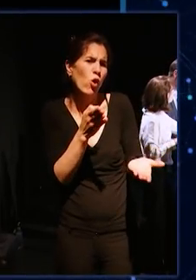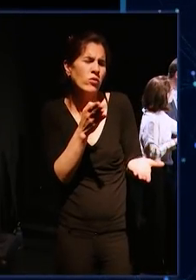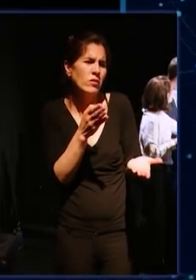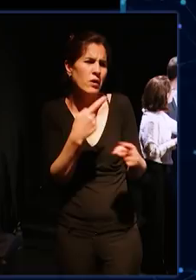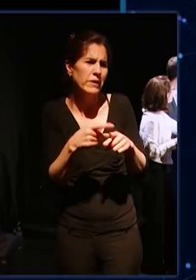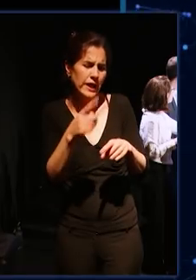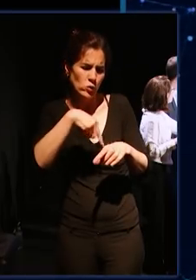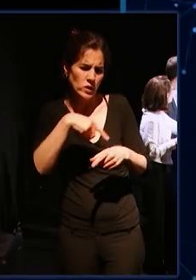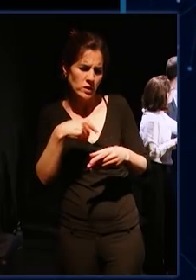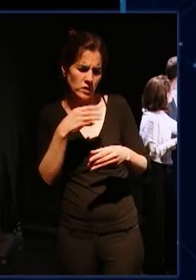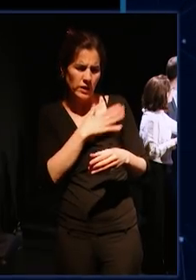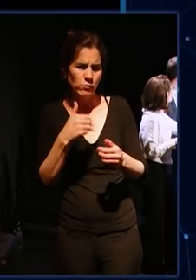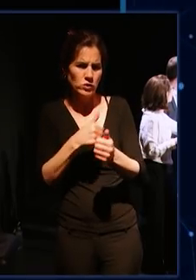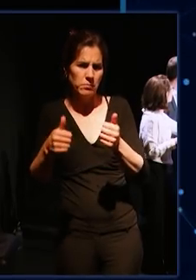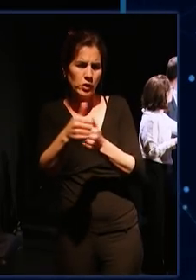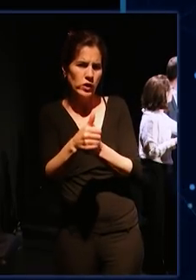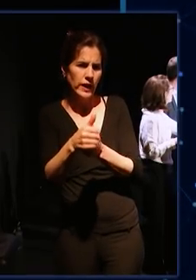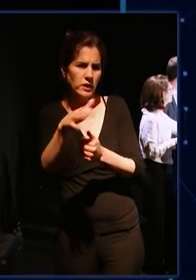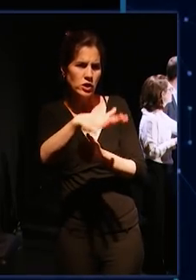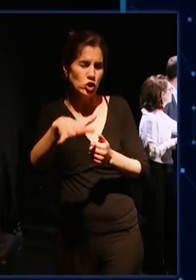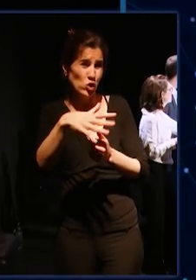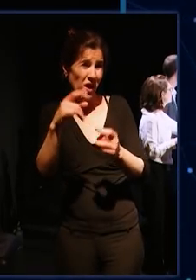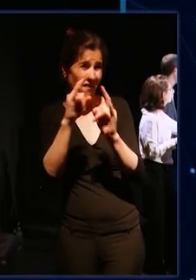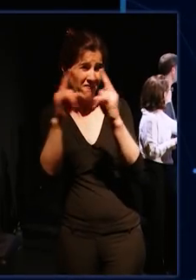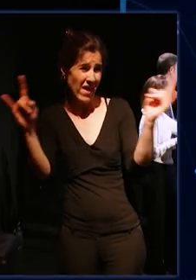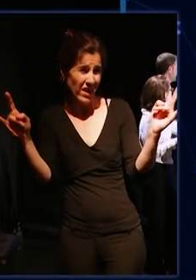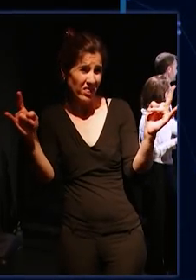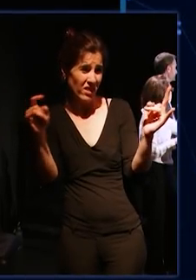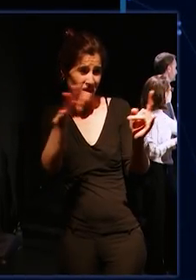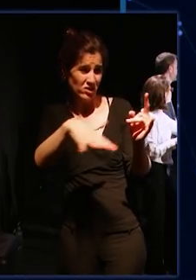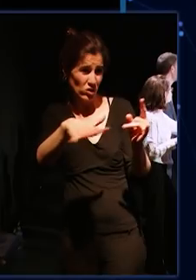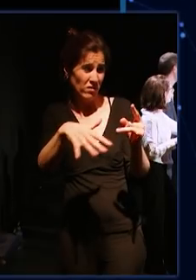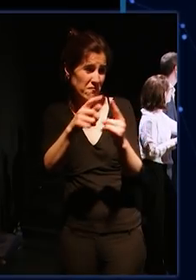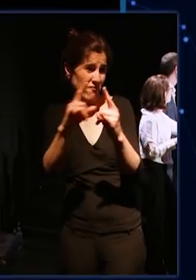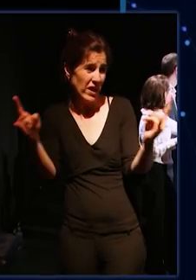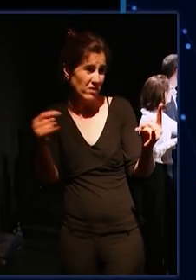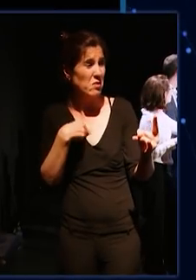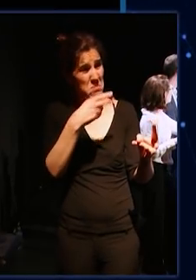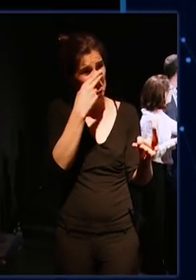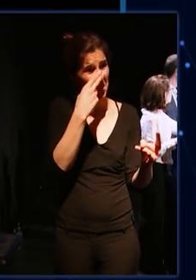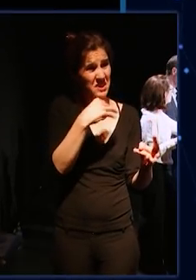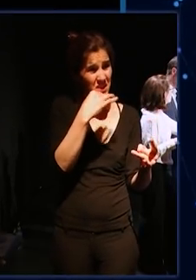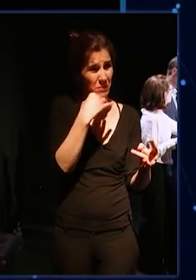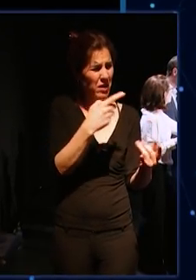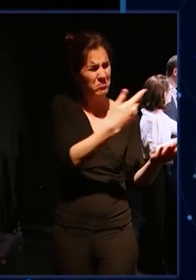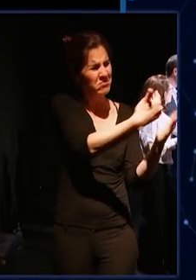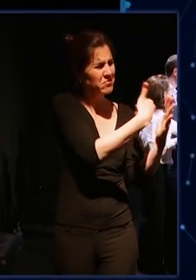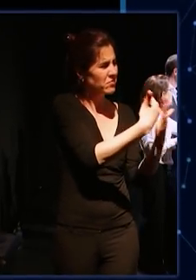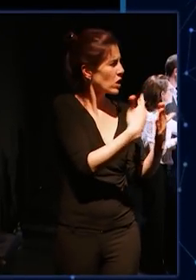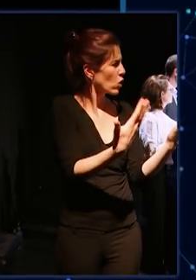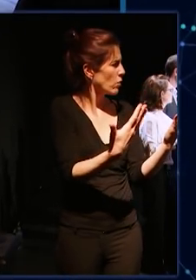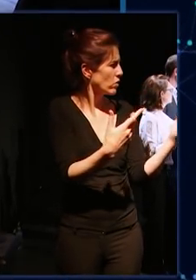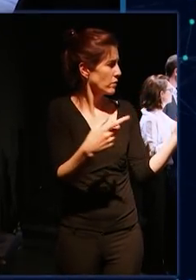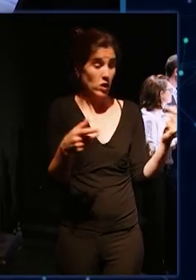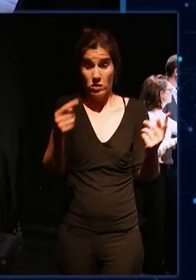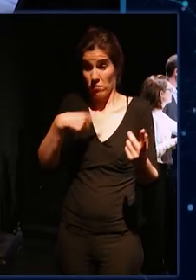el nostre partit vol donar prioritat a les zones i als espais verds i creiem que, m'interessava saber si em podria comentar per on la volia fer passar. Lo que